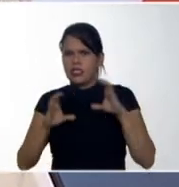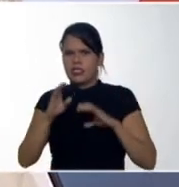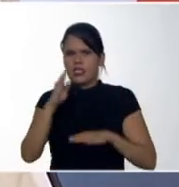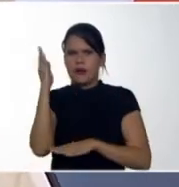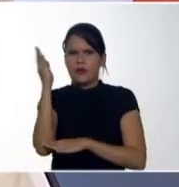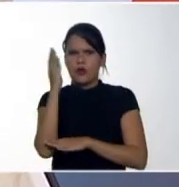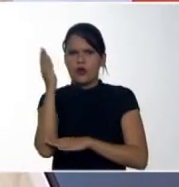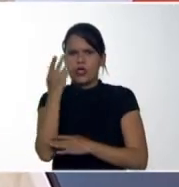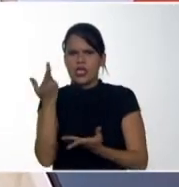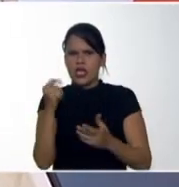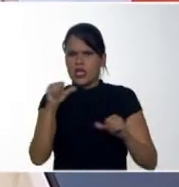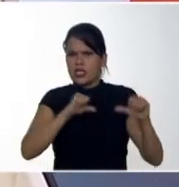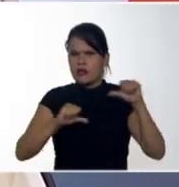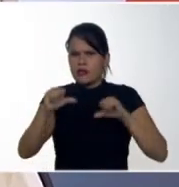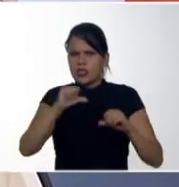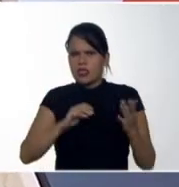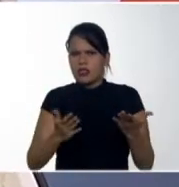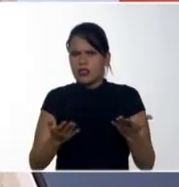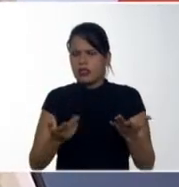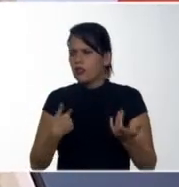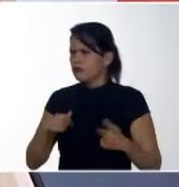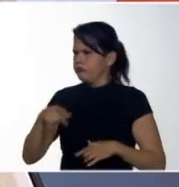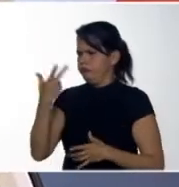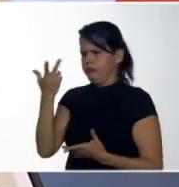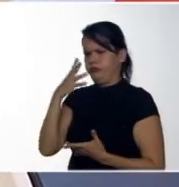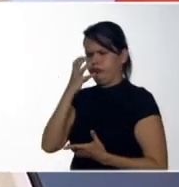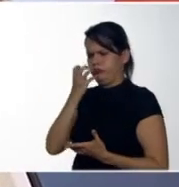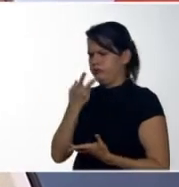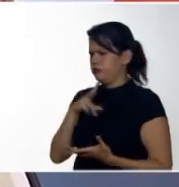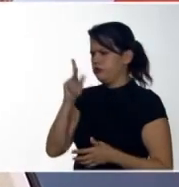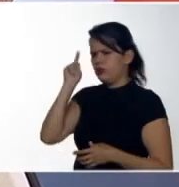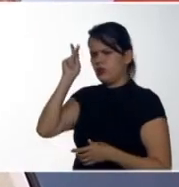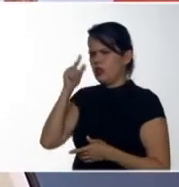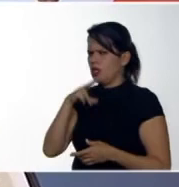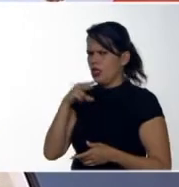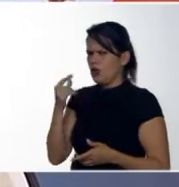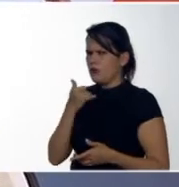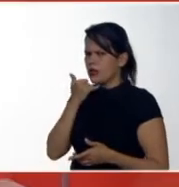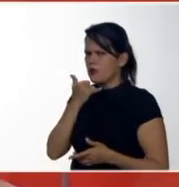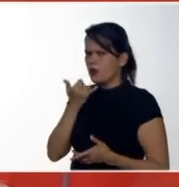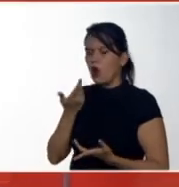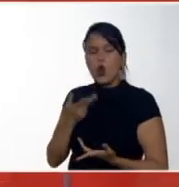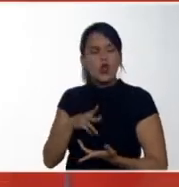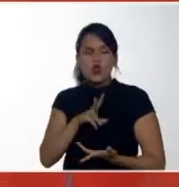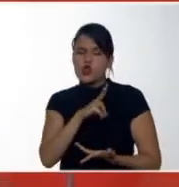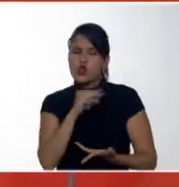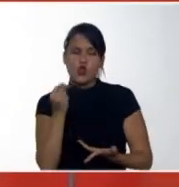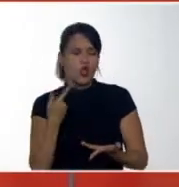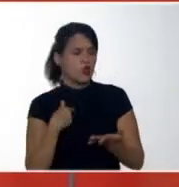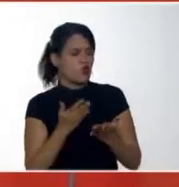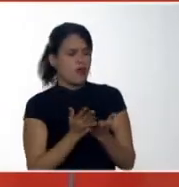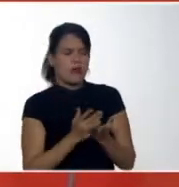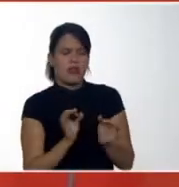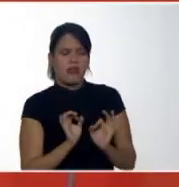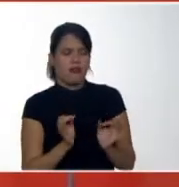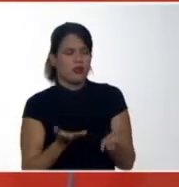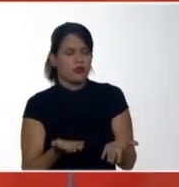biología, química, José Leonardo. Lo que yo tengo entendido, profesora, es que no, me equivoco. No estudiaban nada de eso era un